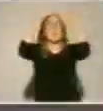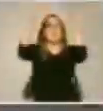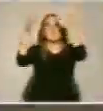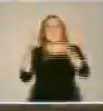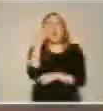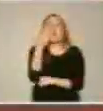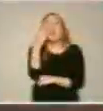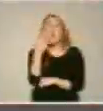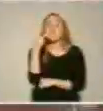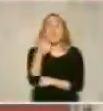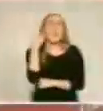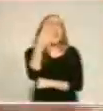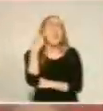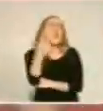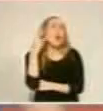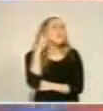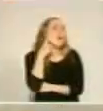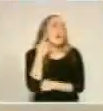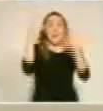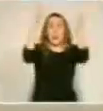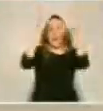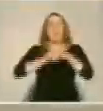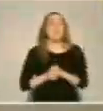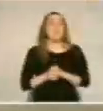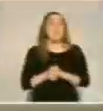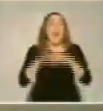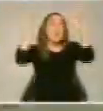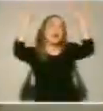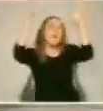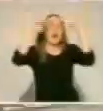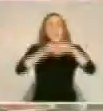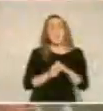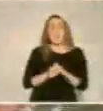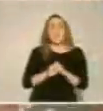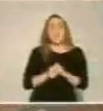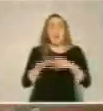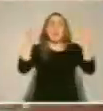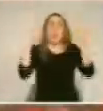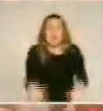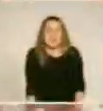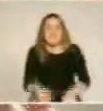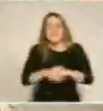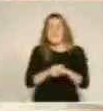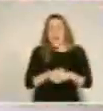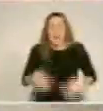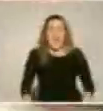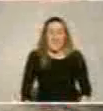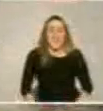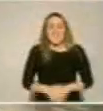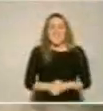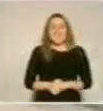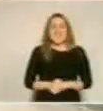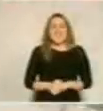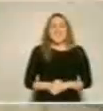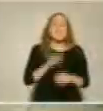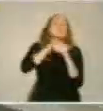A la de tres. Un, dos, tres. Arriba las manos. Abajo las manos. Abajo las manos.